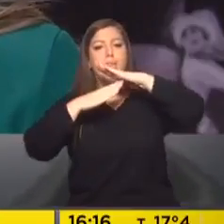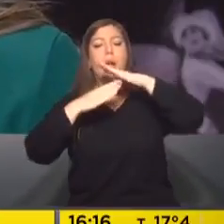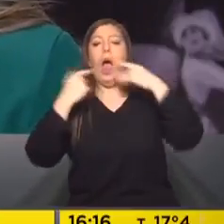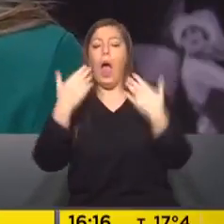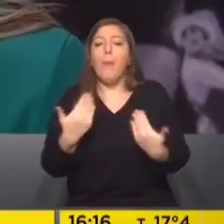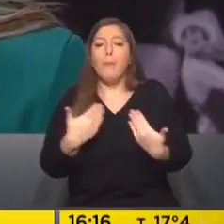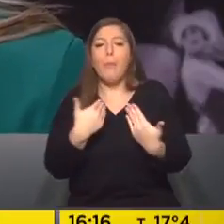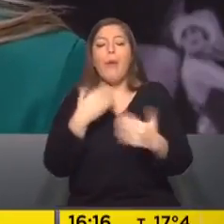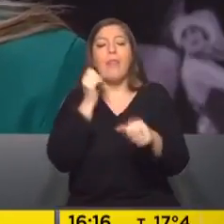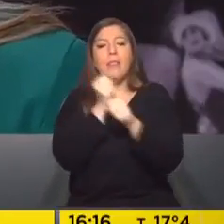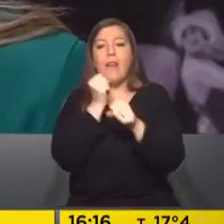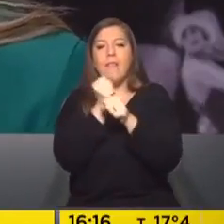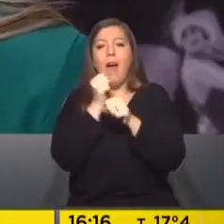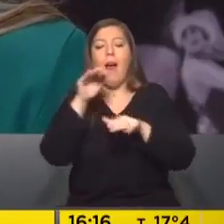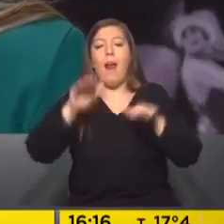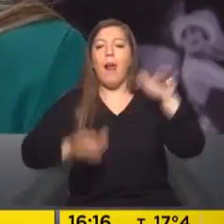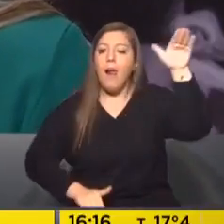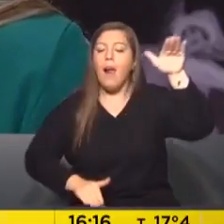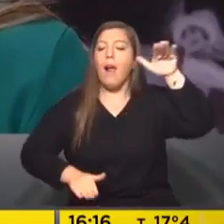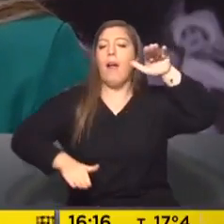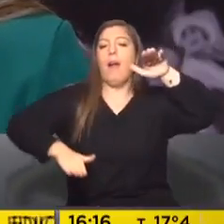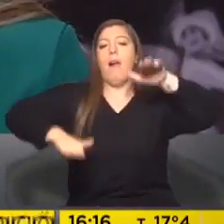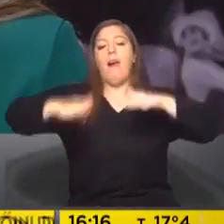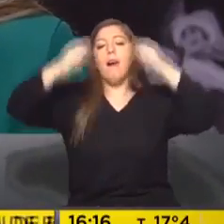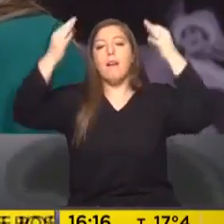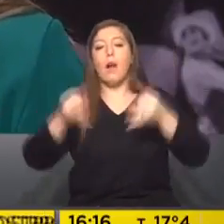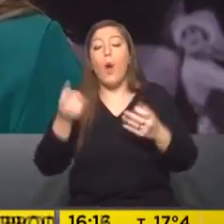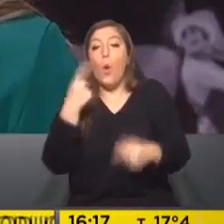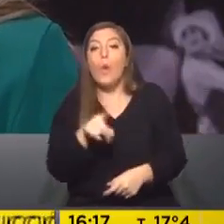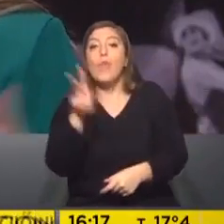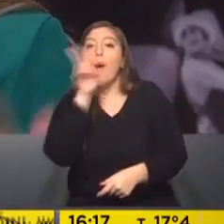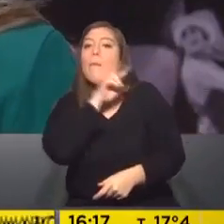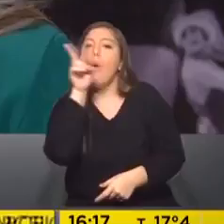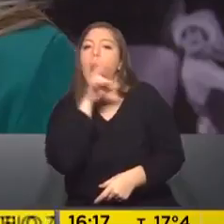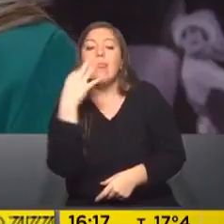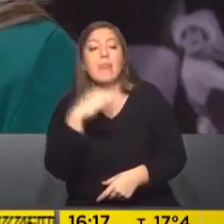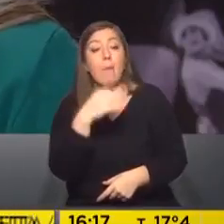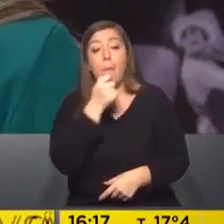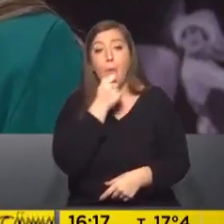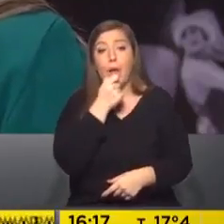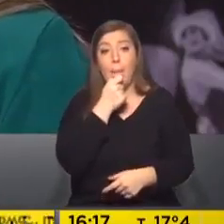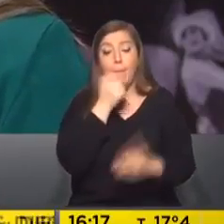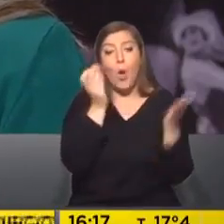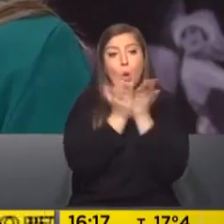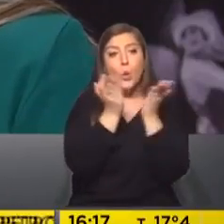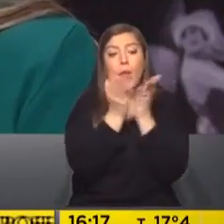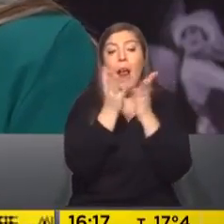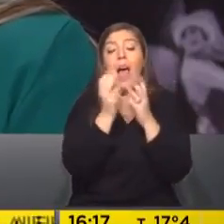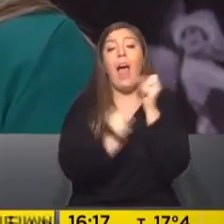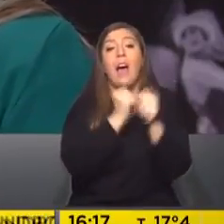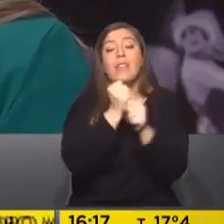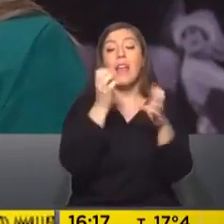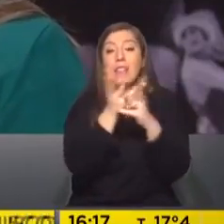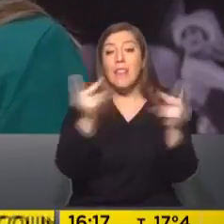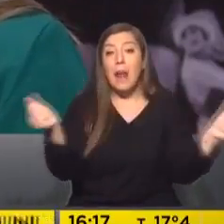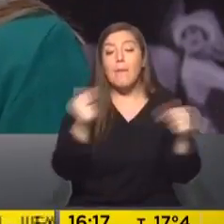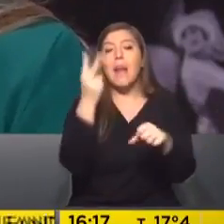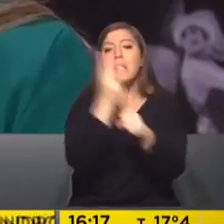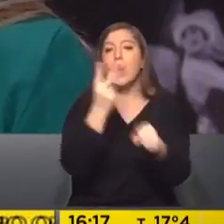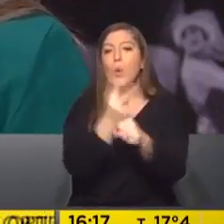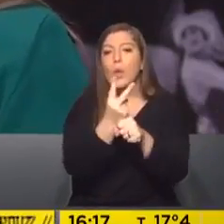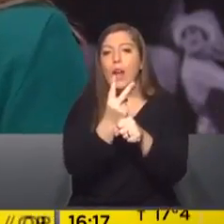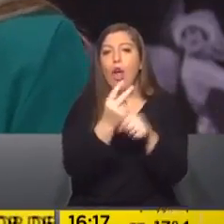trabajar en la desigualdad de una manera concreta, porque cuando una mujer tiene que terminar el secundario, la deserción escolar es mucho más